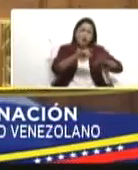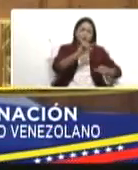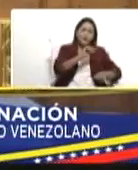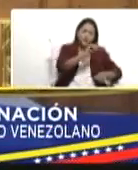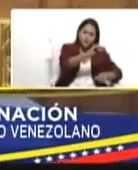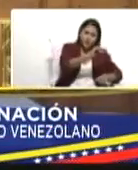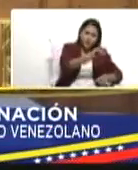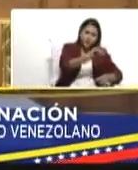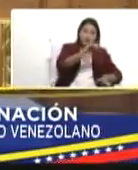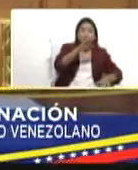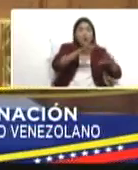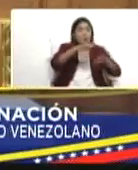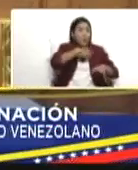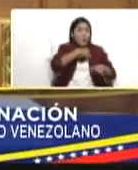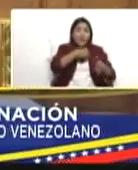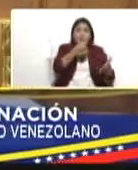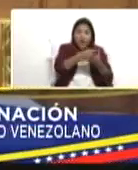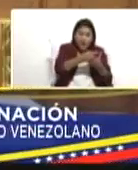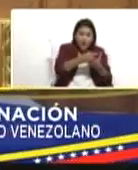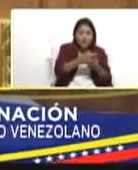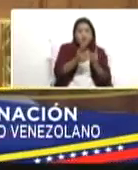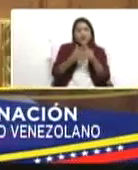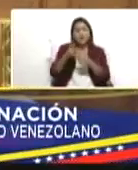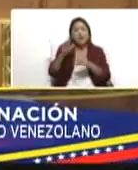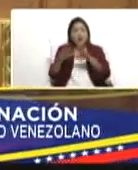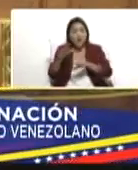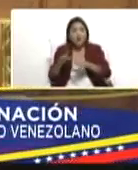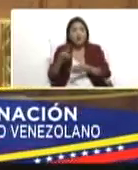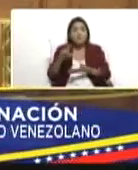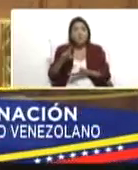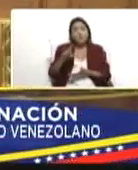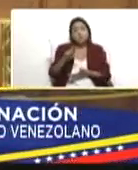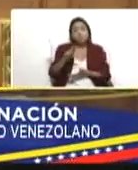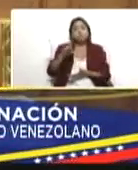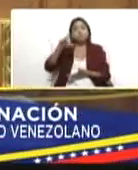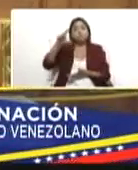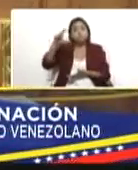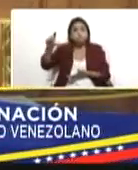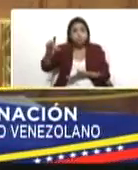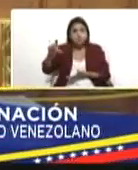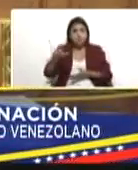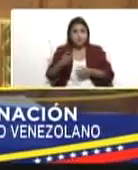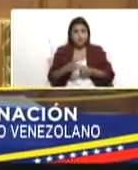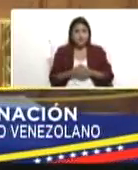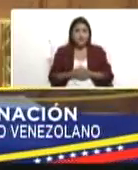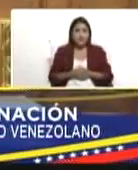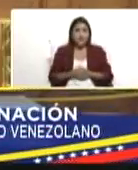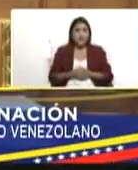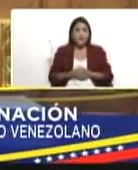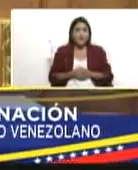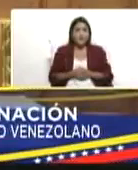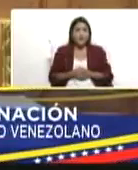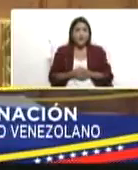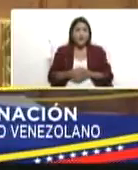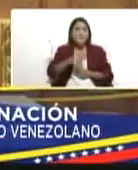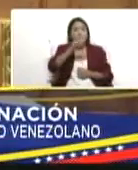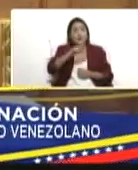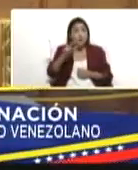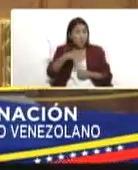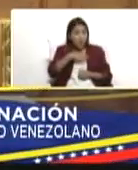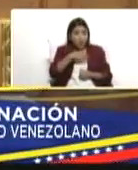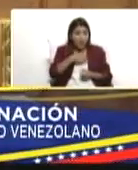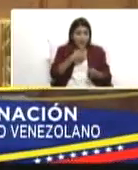no lo pueden pagar y nuestra política ha sido desde que fundamos los cl quien no lo quien no lo puede pagar se le entrega